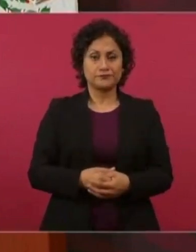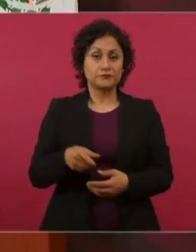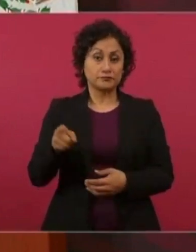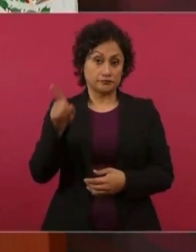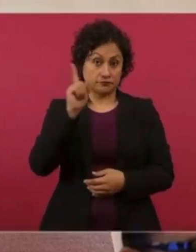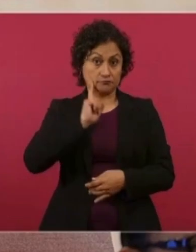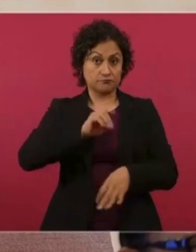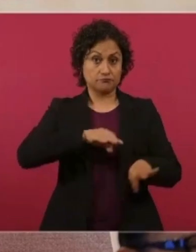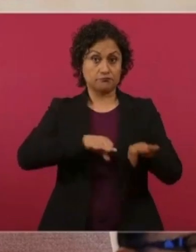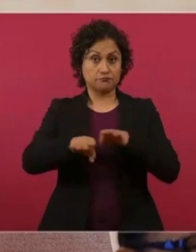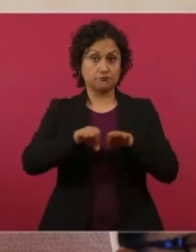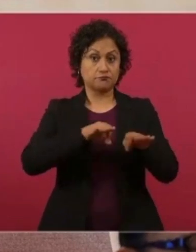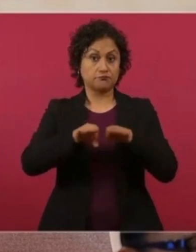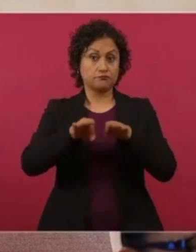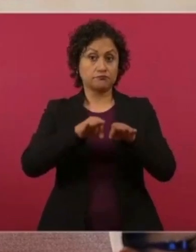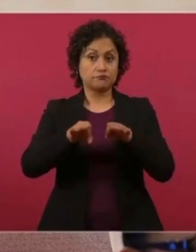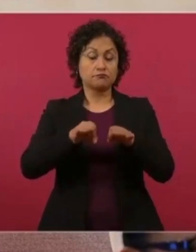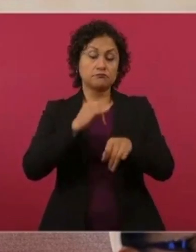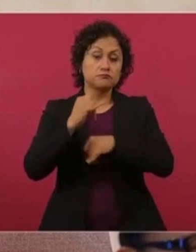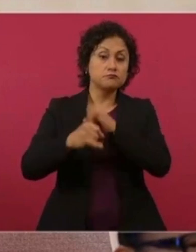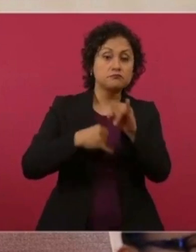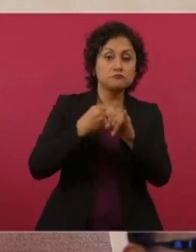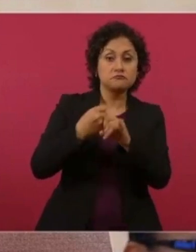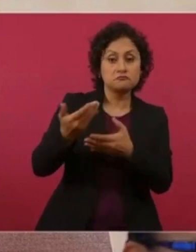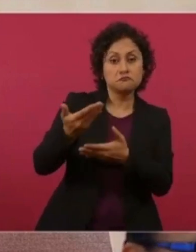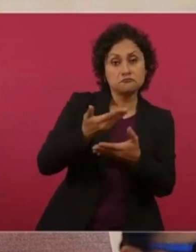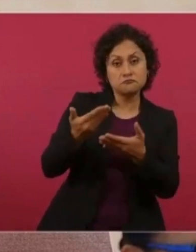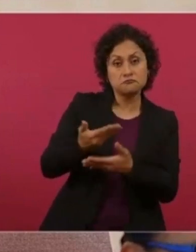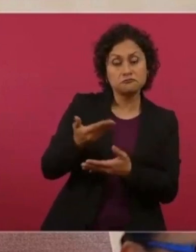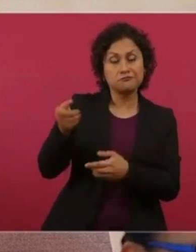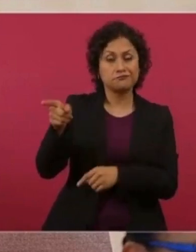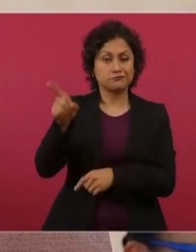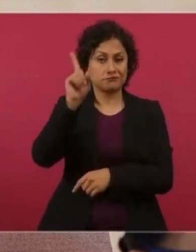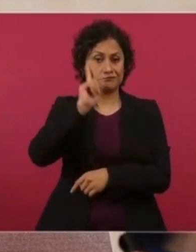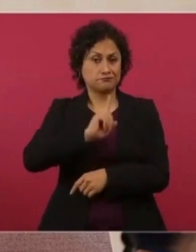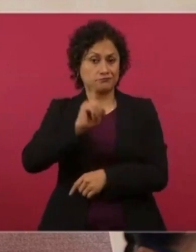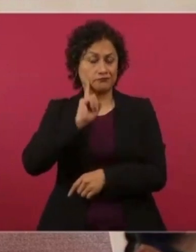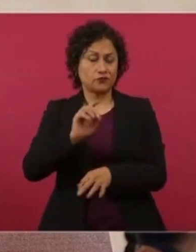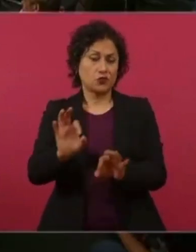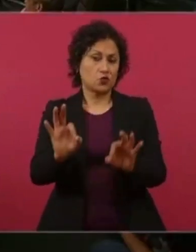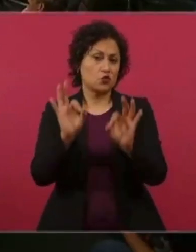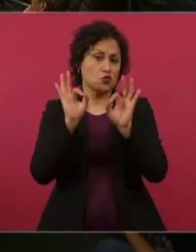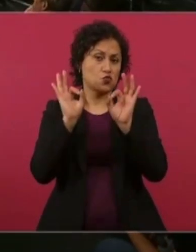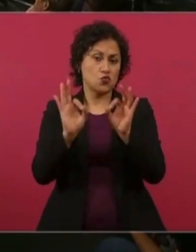diplomática, una mujer con convicciones, con principios,